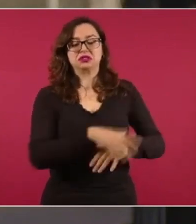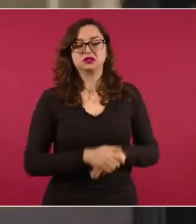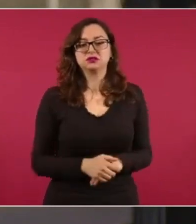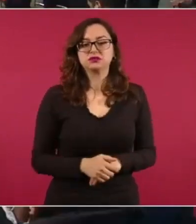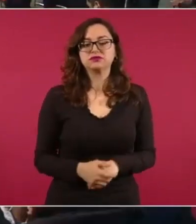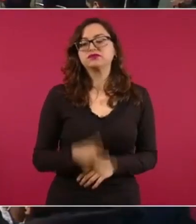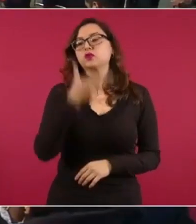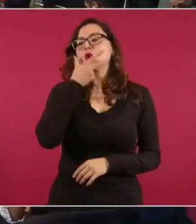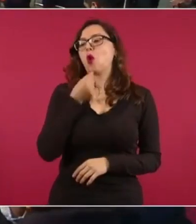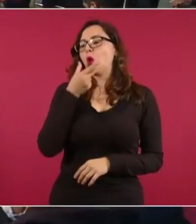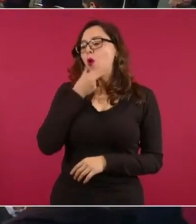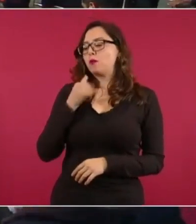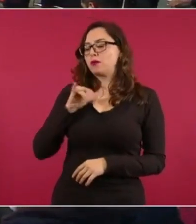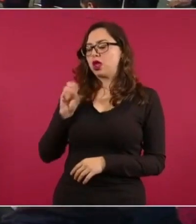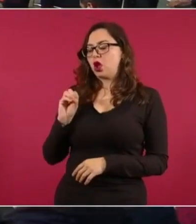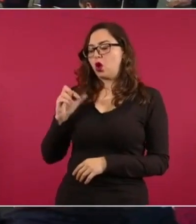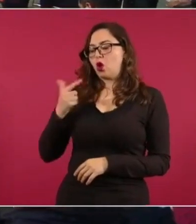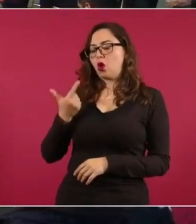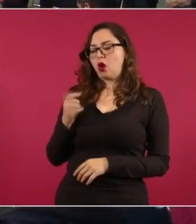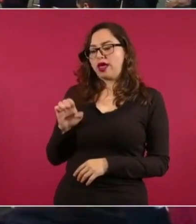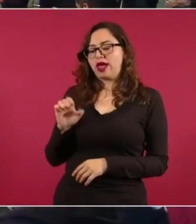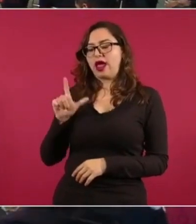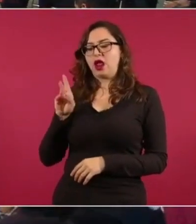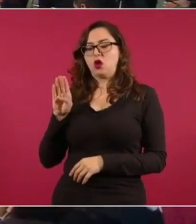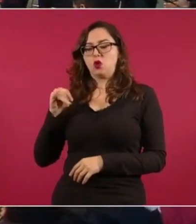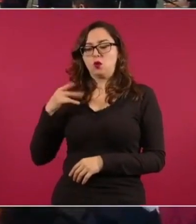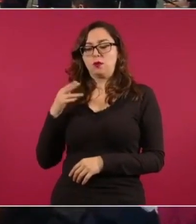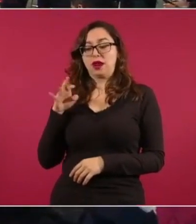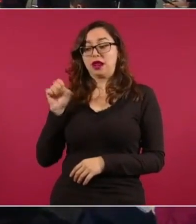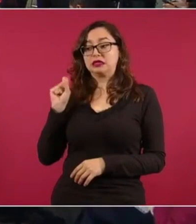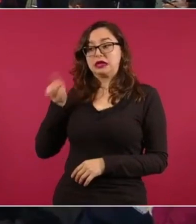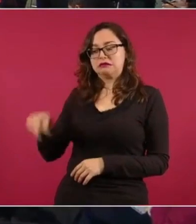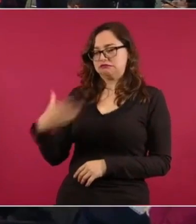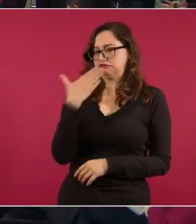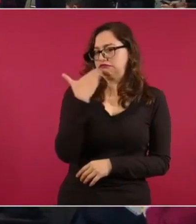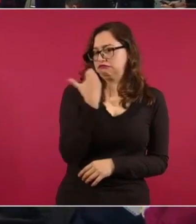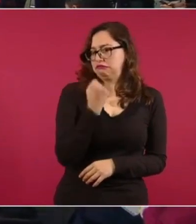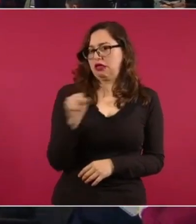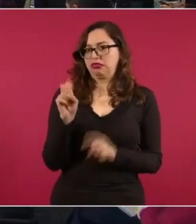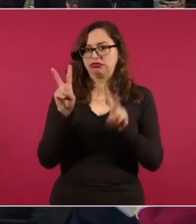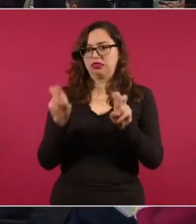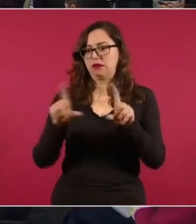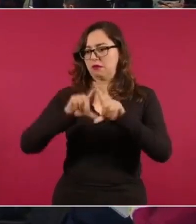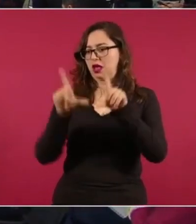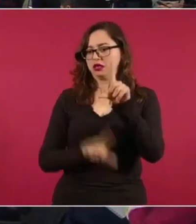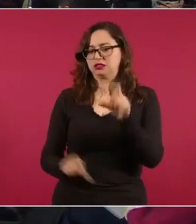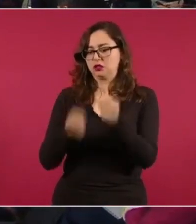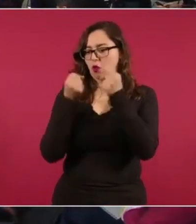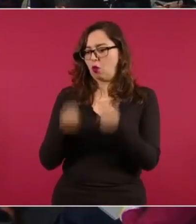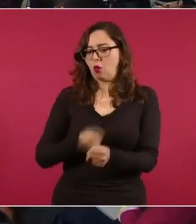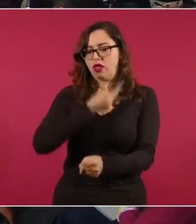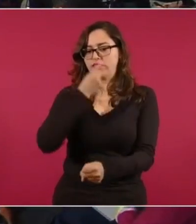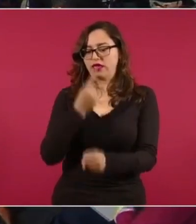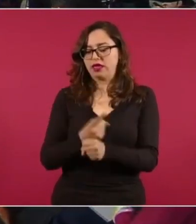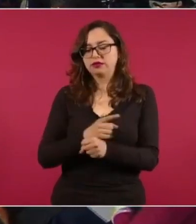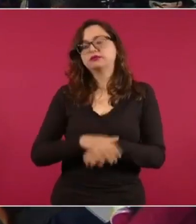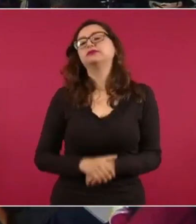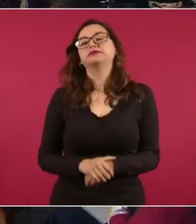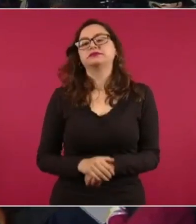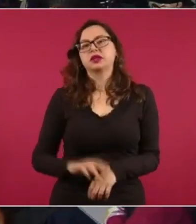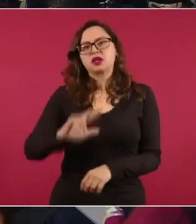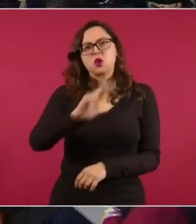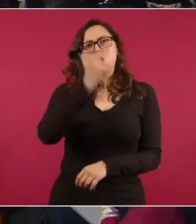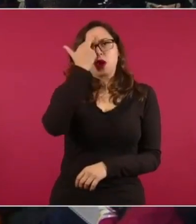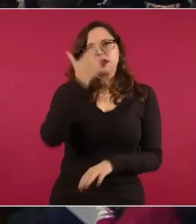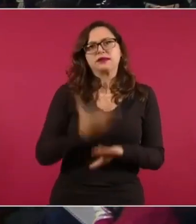seguridad nacional, recuerda que 5 presidentes de la República establecieron públicamente que las Fuerzas